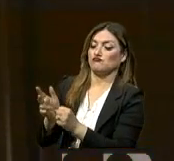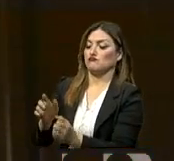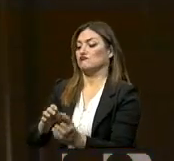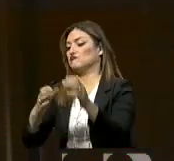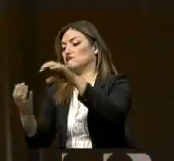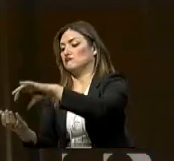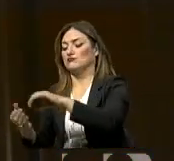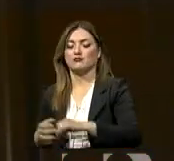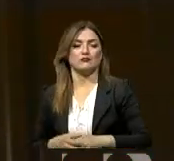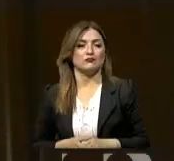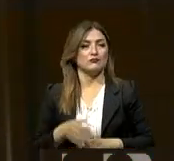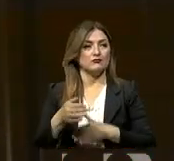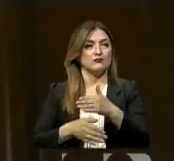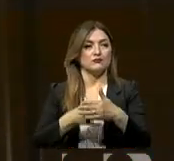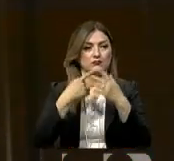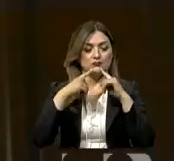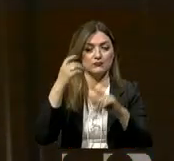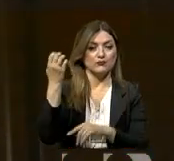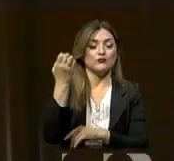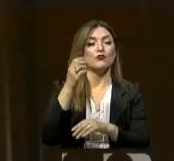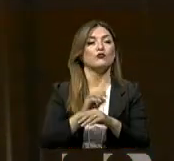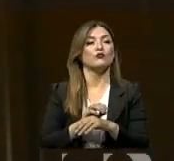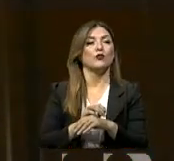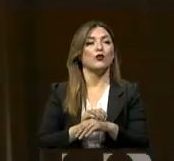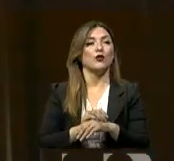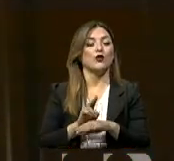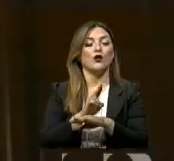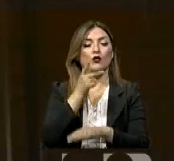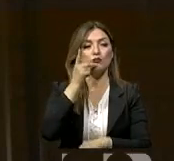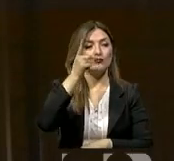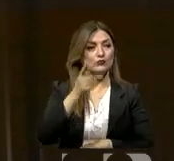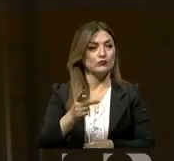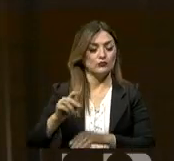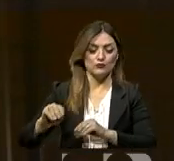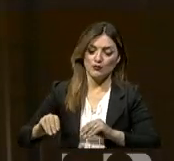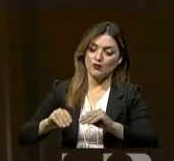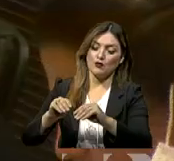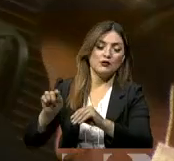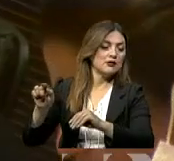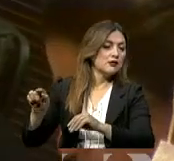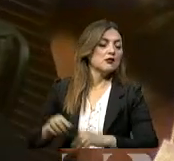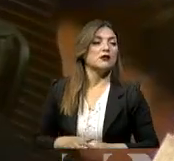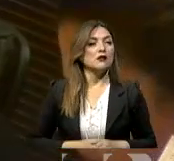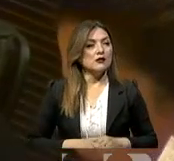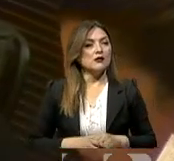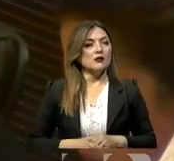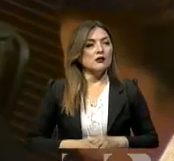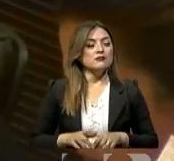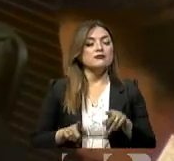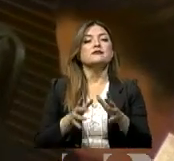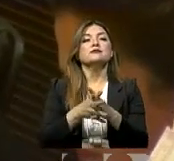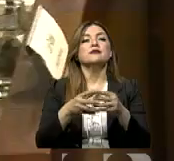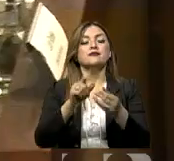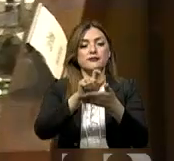se ha iniciado ya un proceso de declaratoria de utilidad pública de ese terreno colindante. Otra de las opciones es